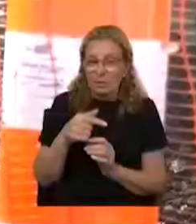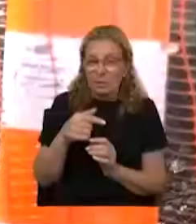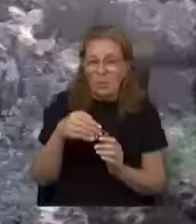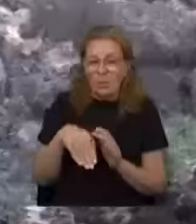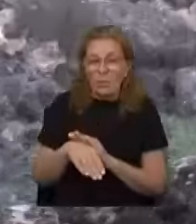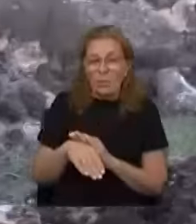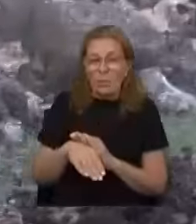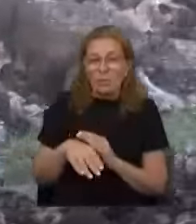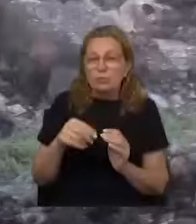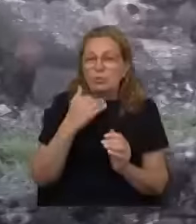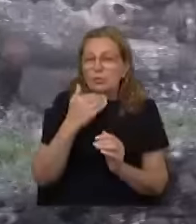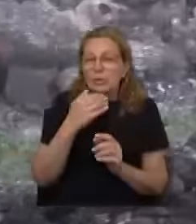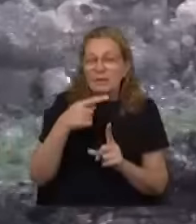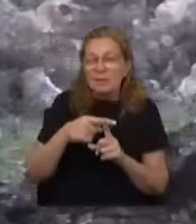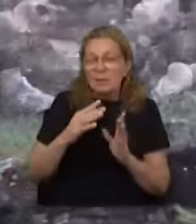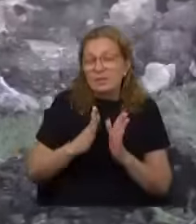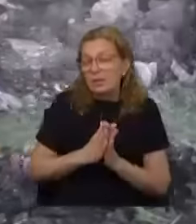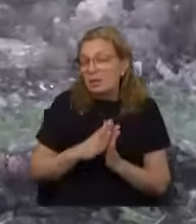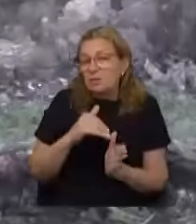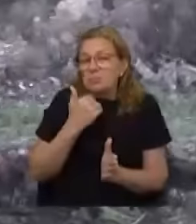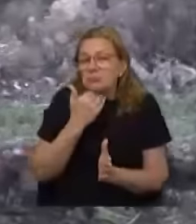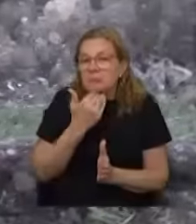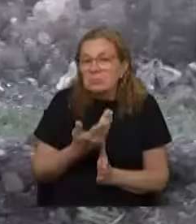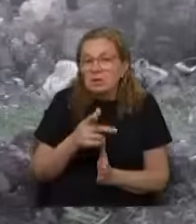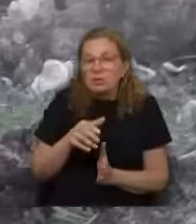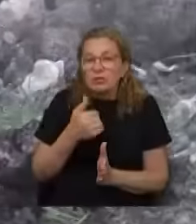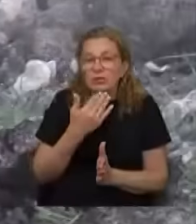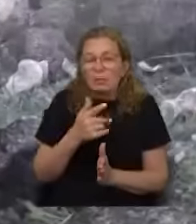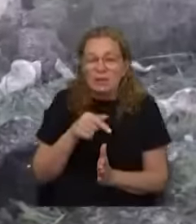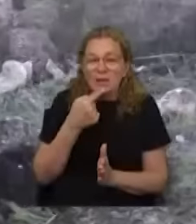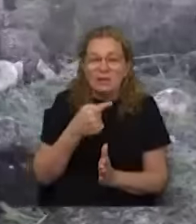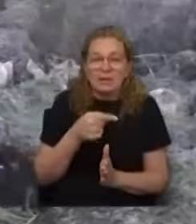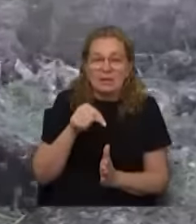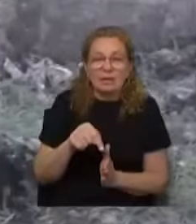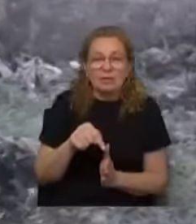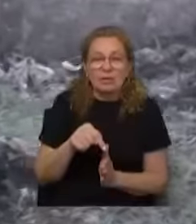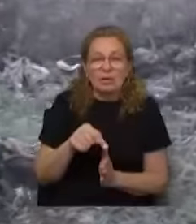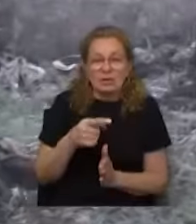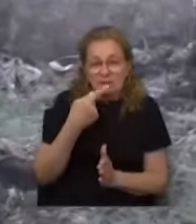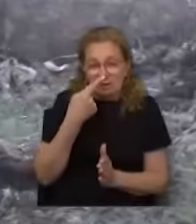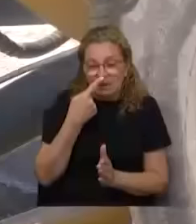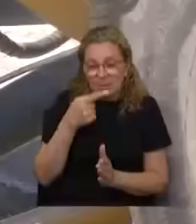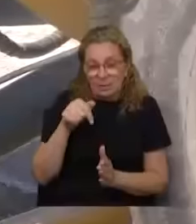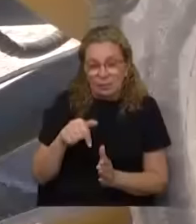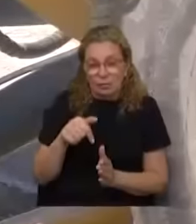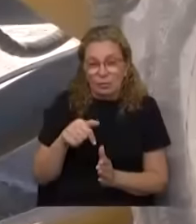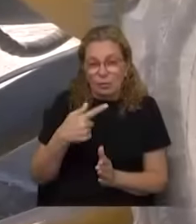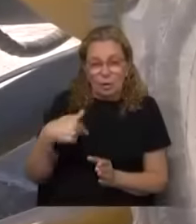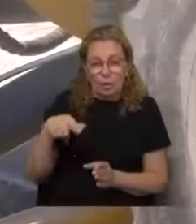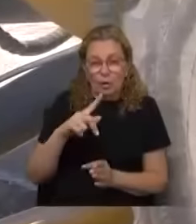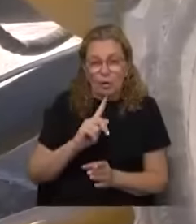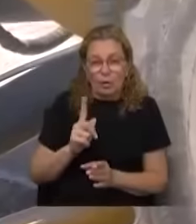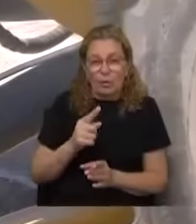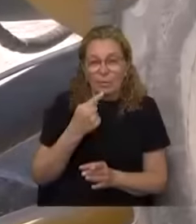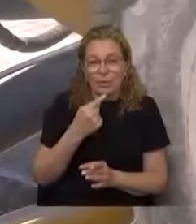cementerio del buceo responderá a lo que sea pero no no configuran este un un interés para nosotros este como